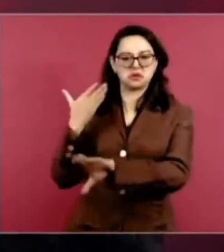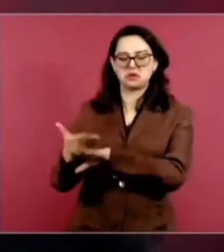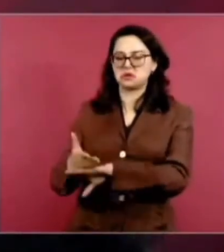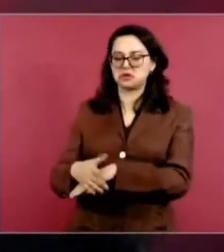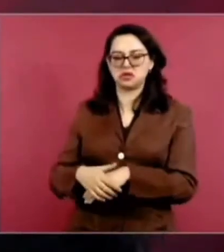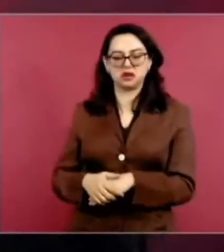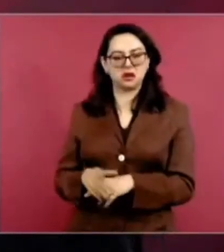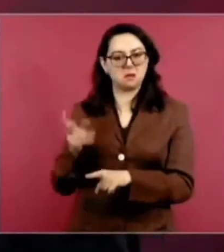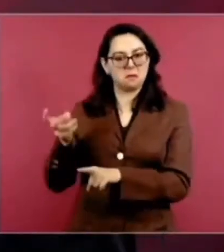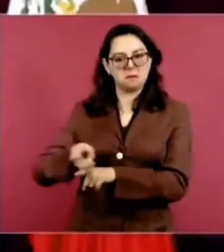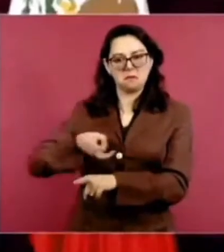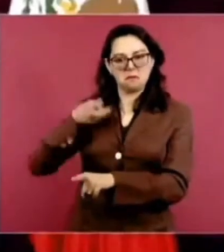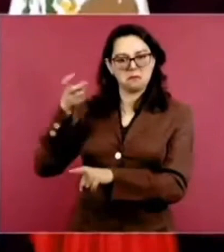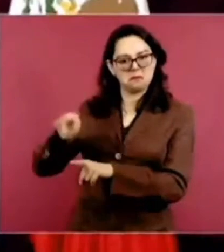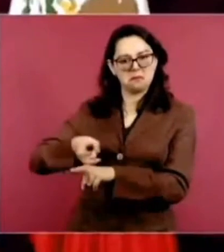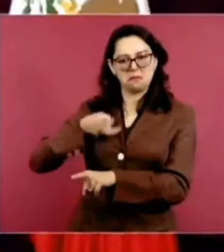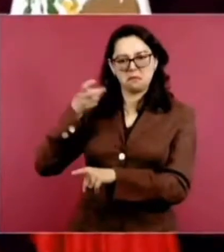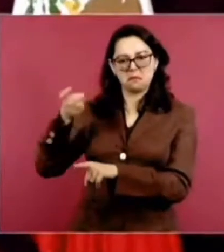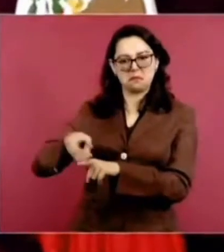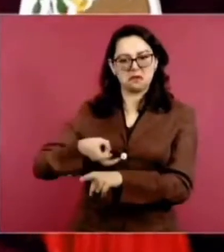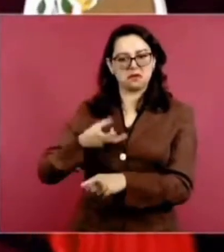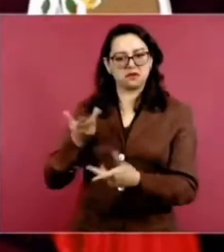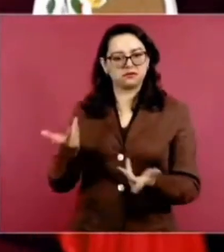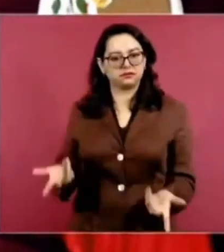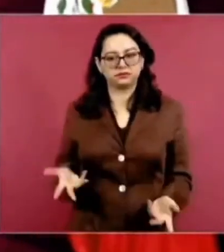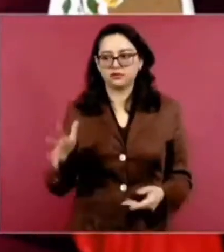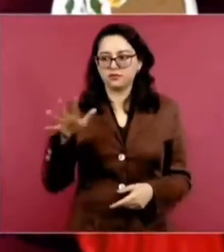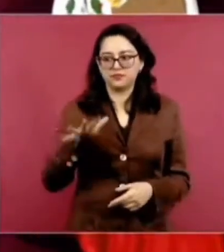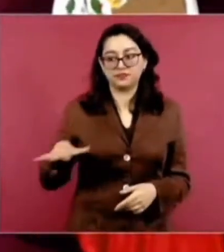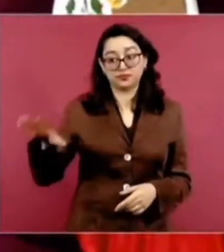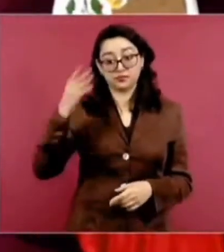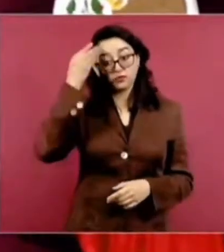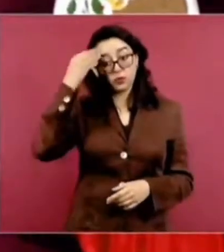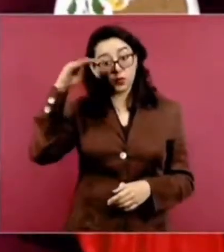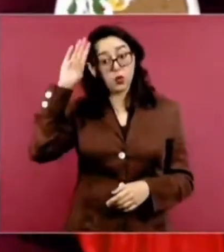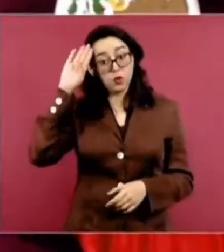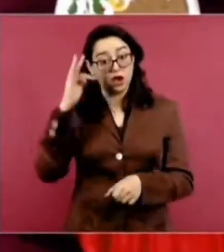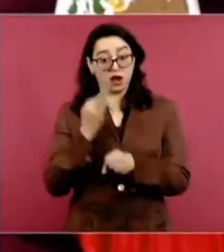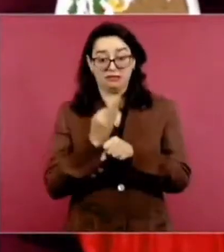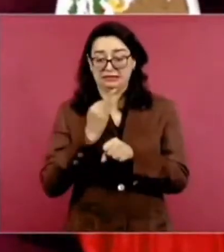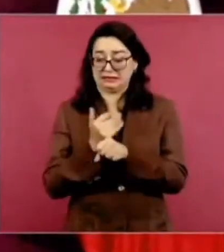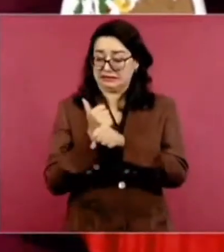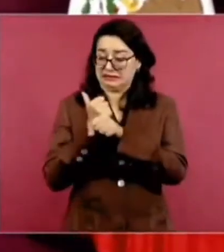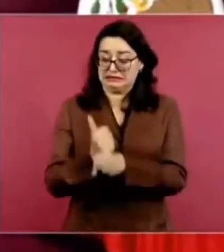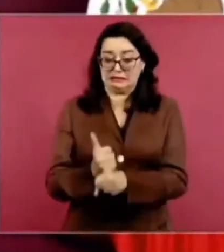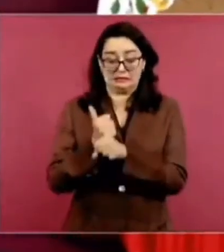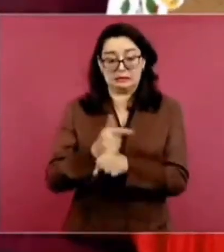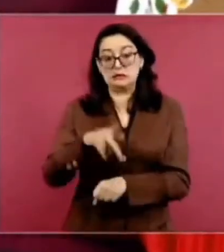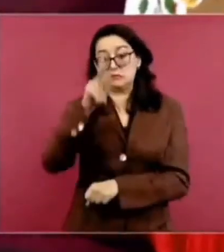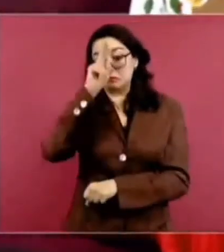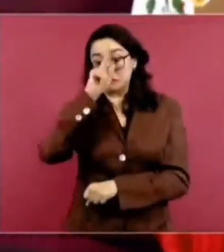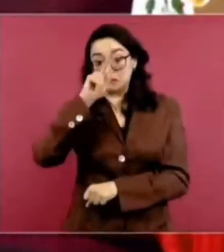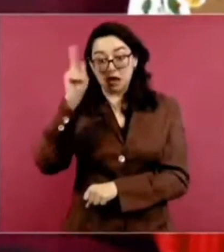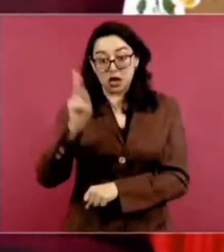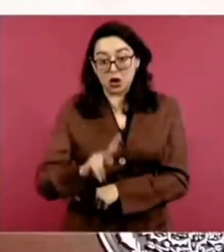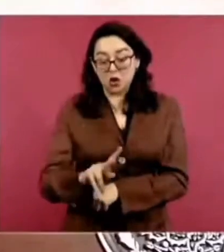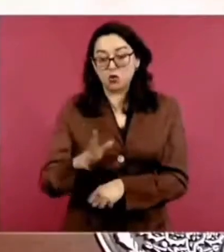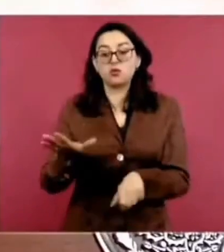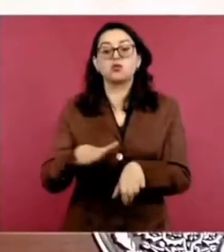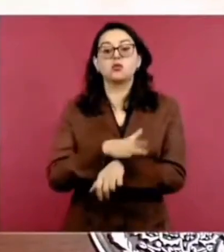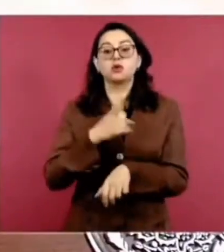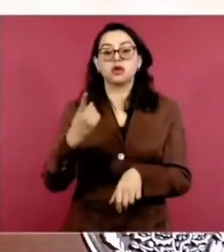que han llevado a una situación extrema de carencias,